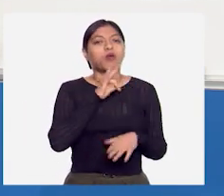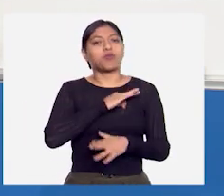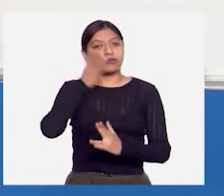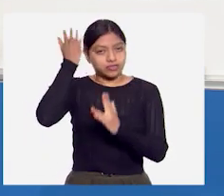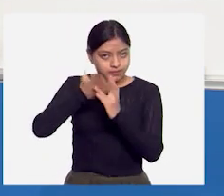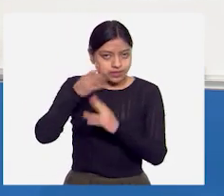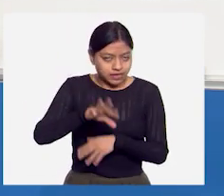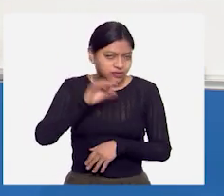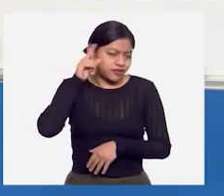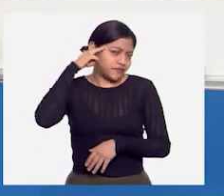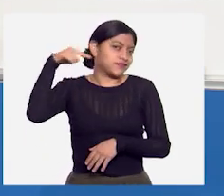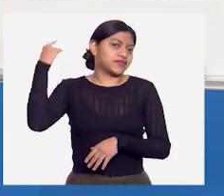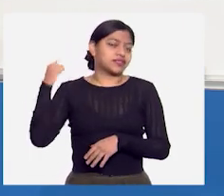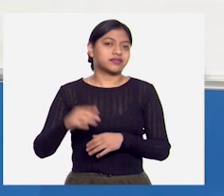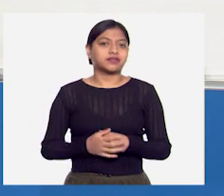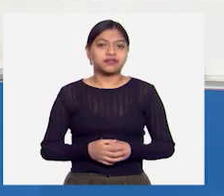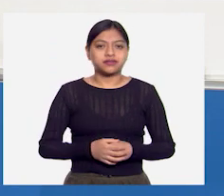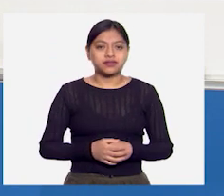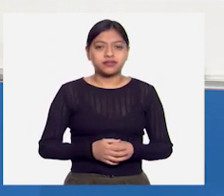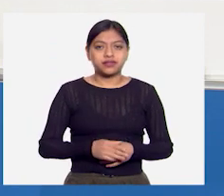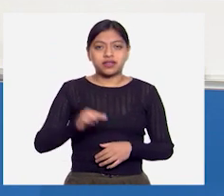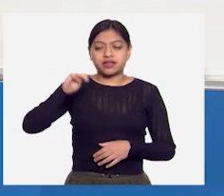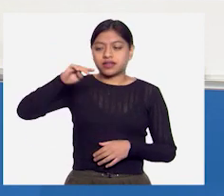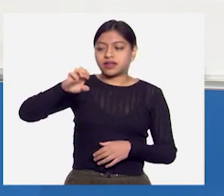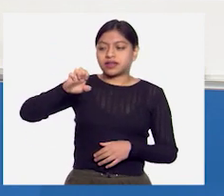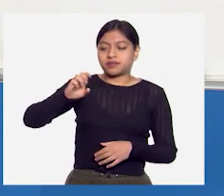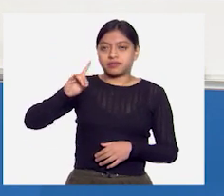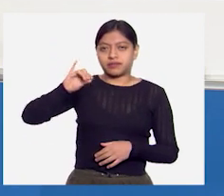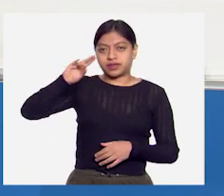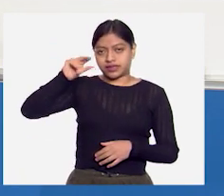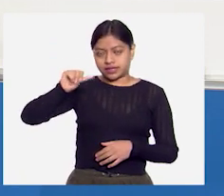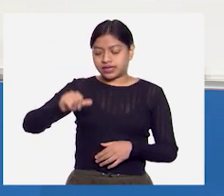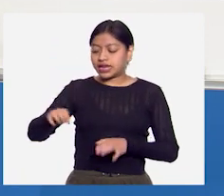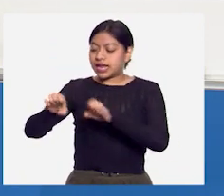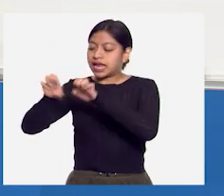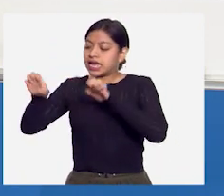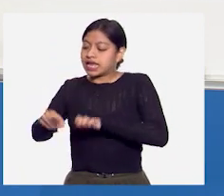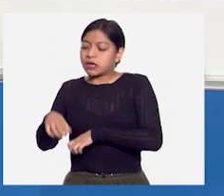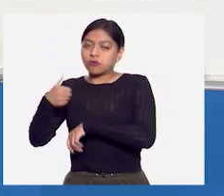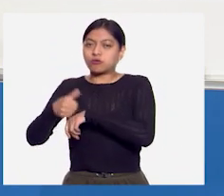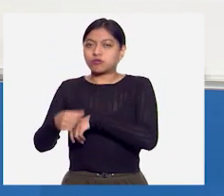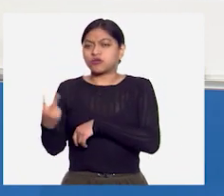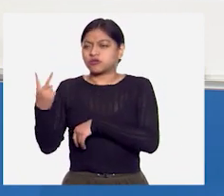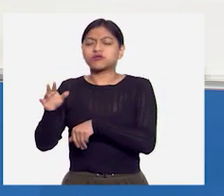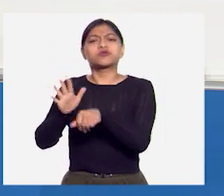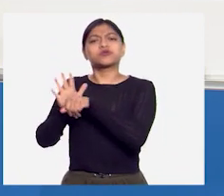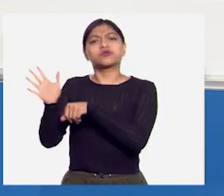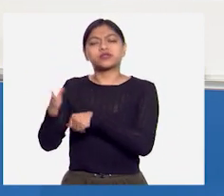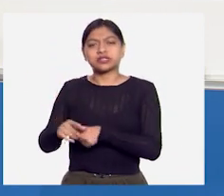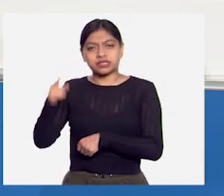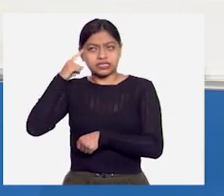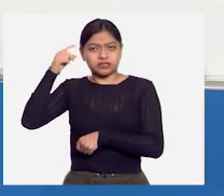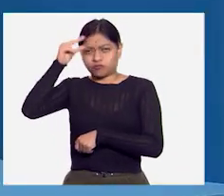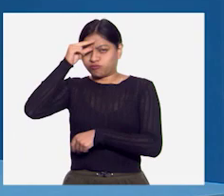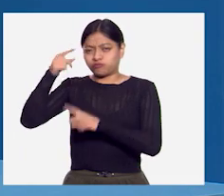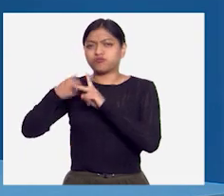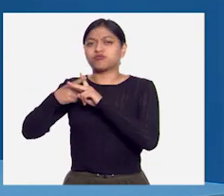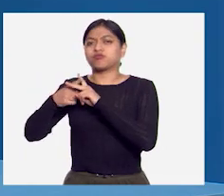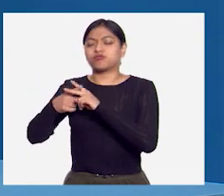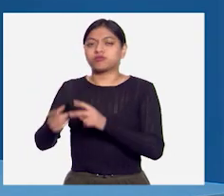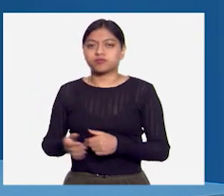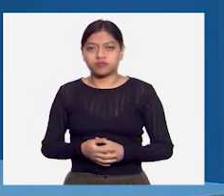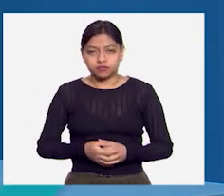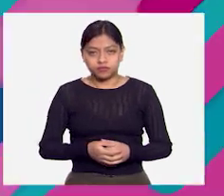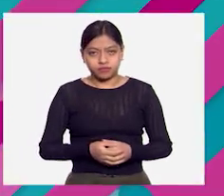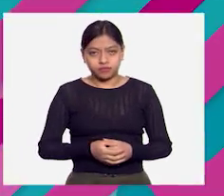María. ¿Cuál es el valor de la mediana en el conjunto de resultados del equipo Genios Matemáticos? Bueno,